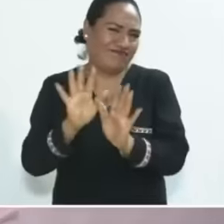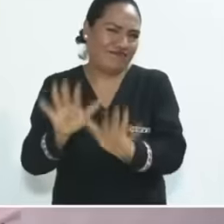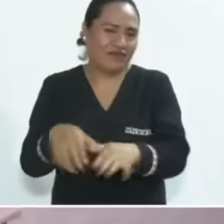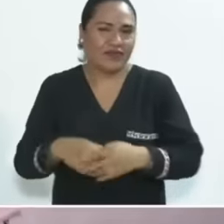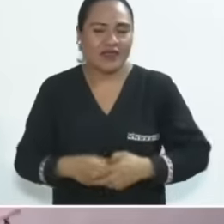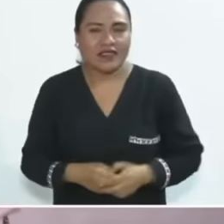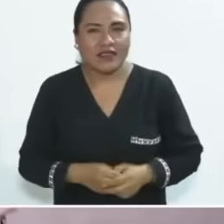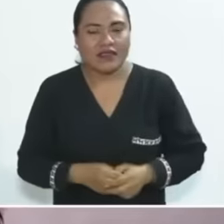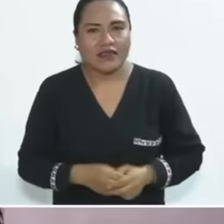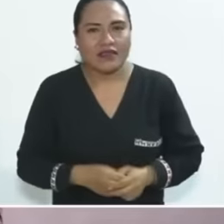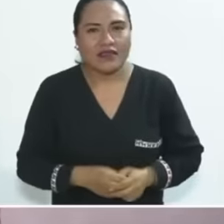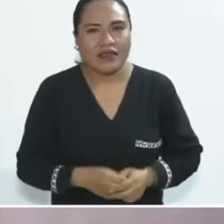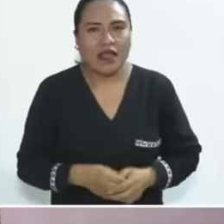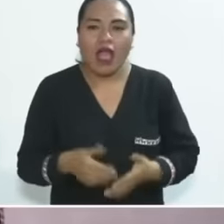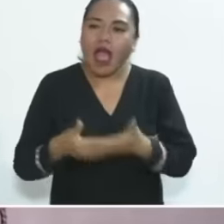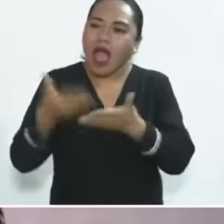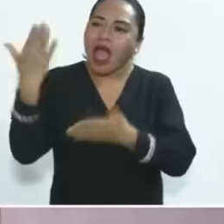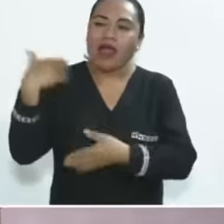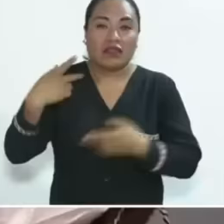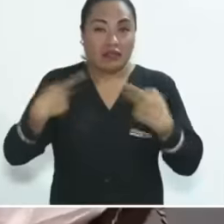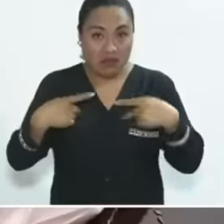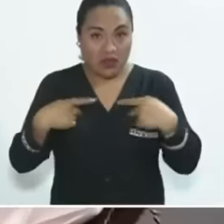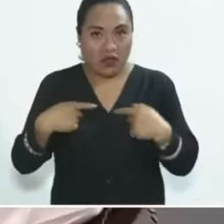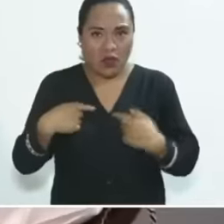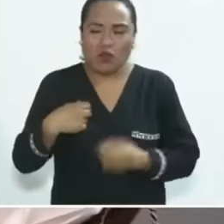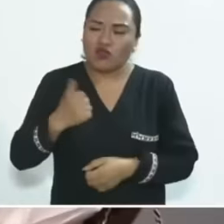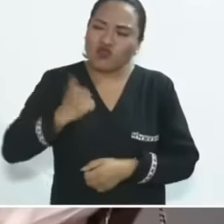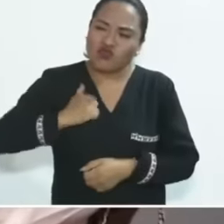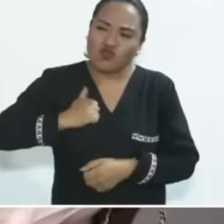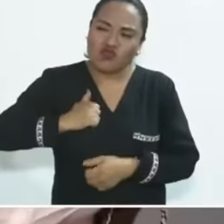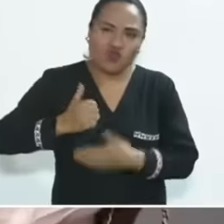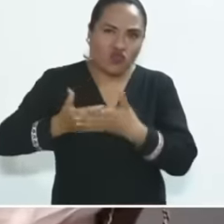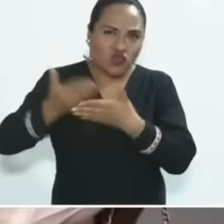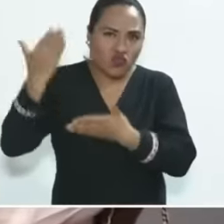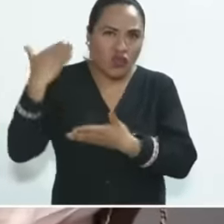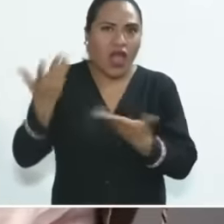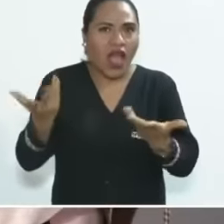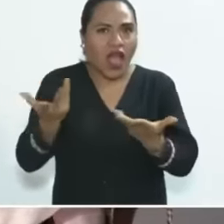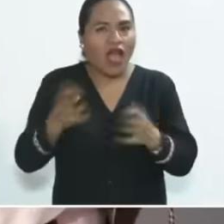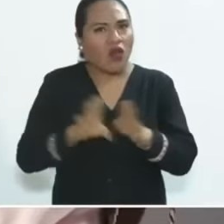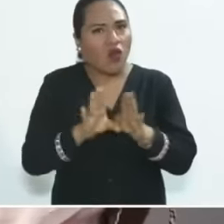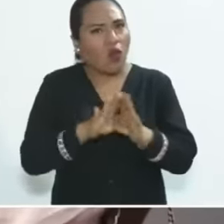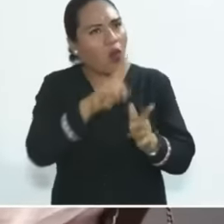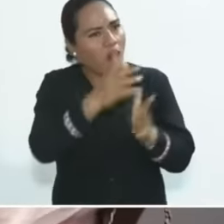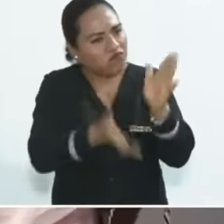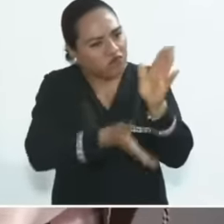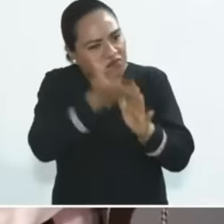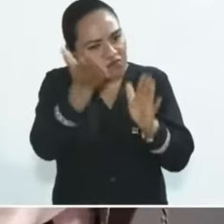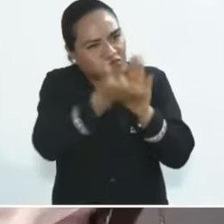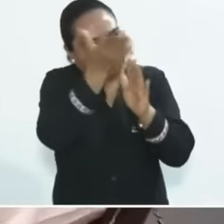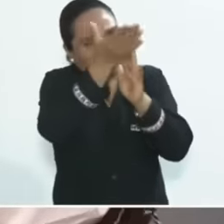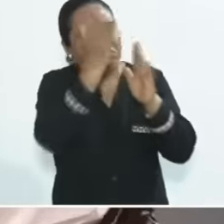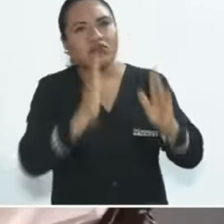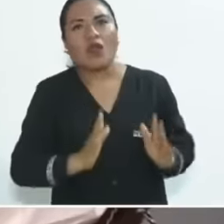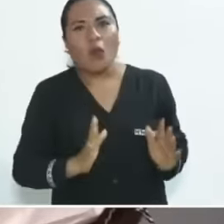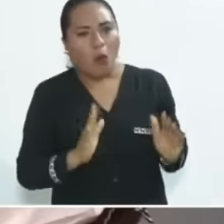los antiguos oaxaqueños habían construido Monte Albán y